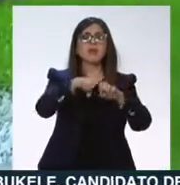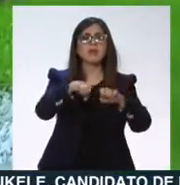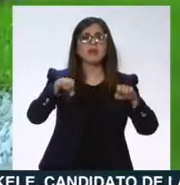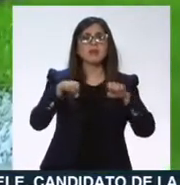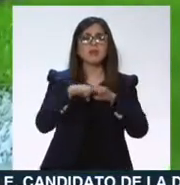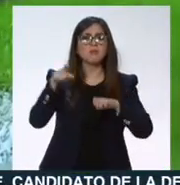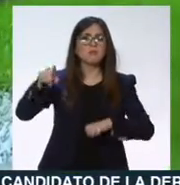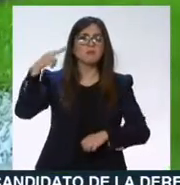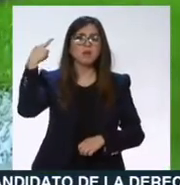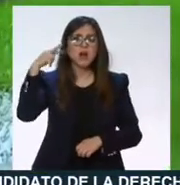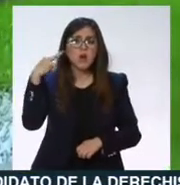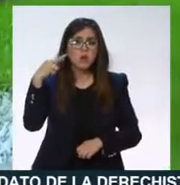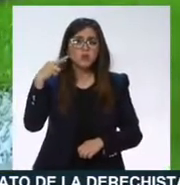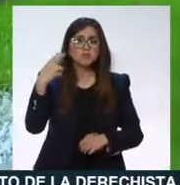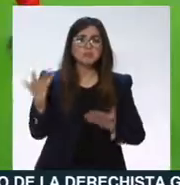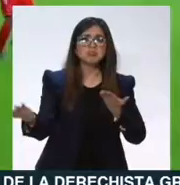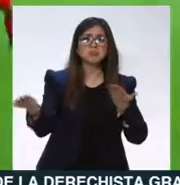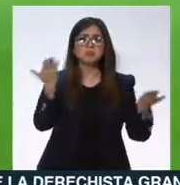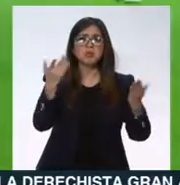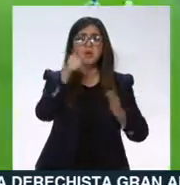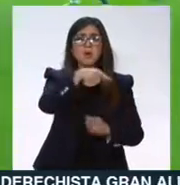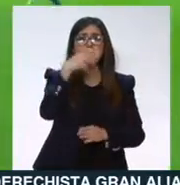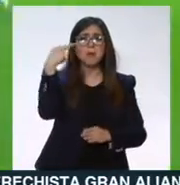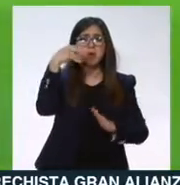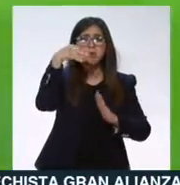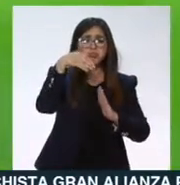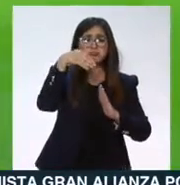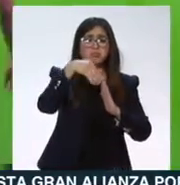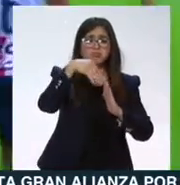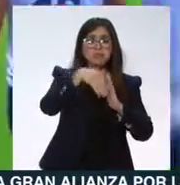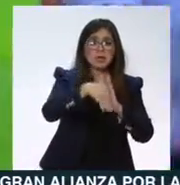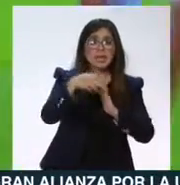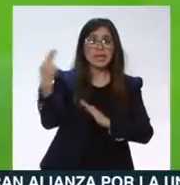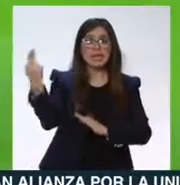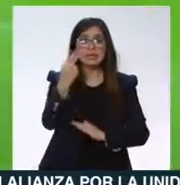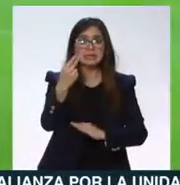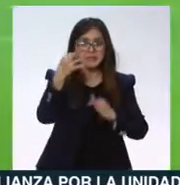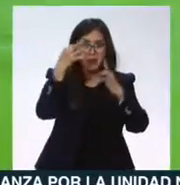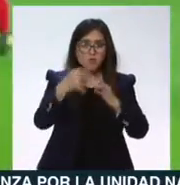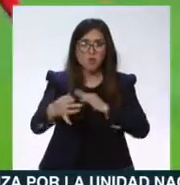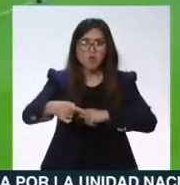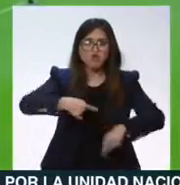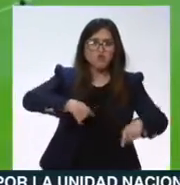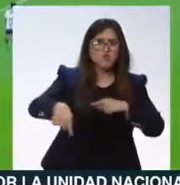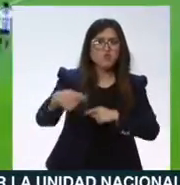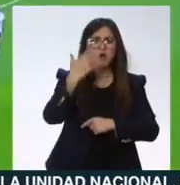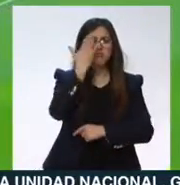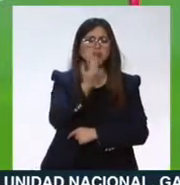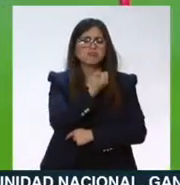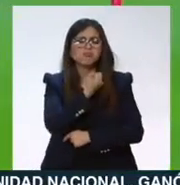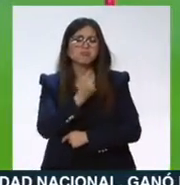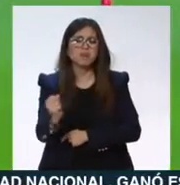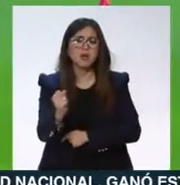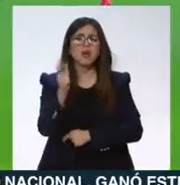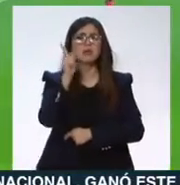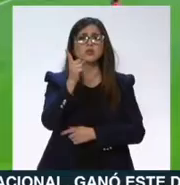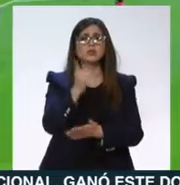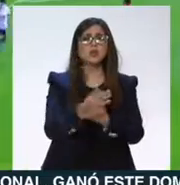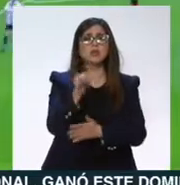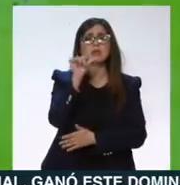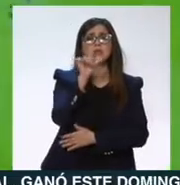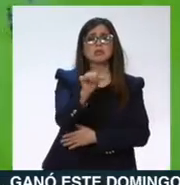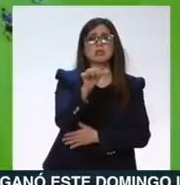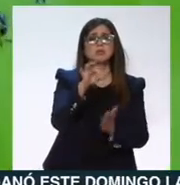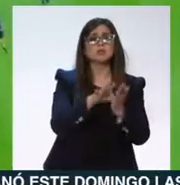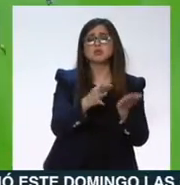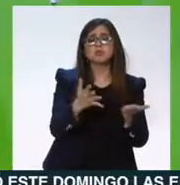está ya más que descendido. Ya lo decíamos, necesitaba juegos perfectos, que no sumara de a 16 puntos